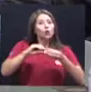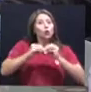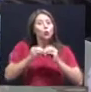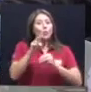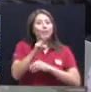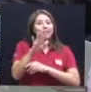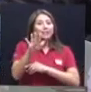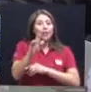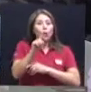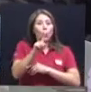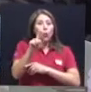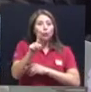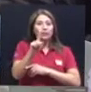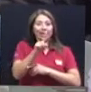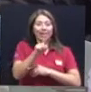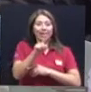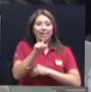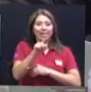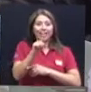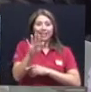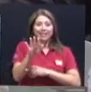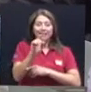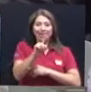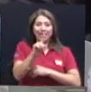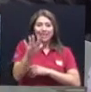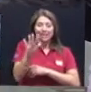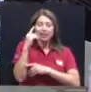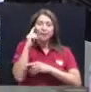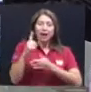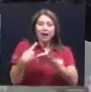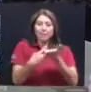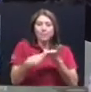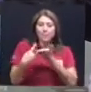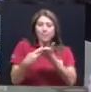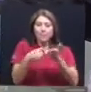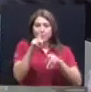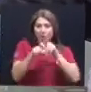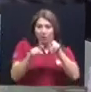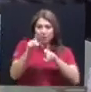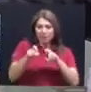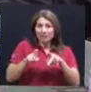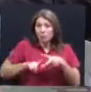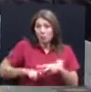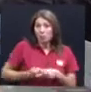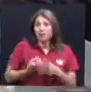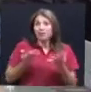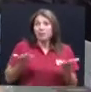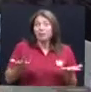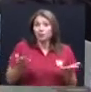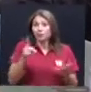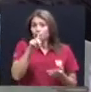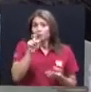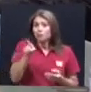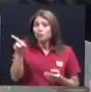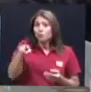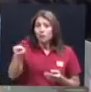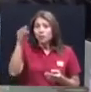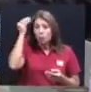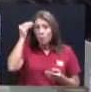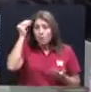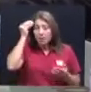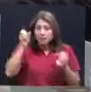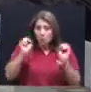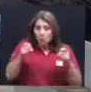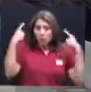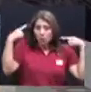15 15 para sus preguntas y comentarios bueno empecemos por la pregunta qué opinan Ustedes es posible la